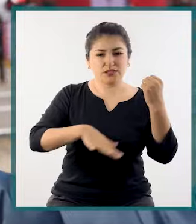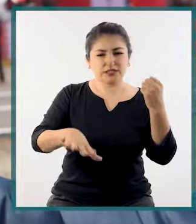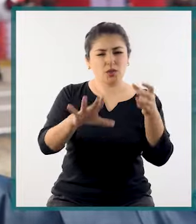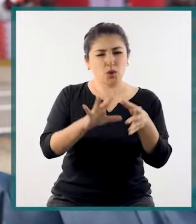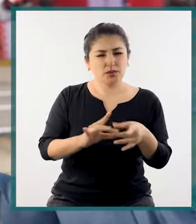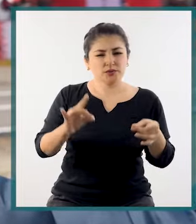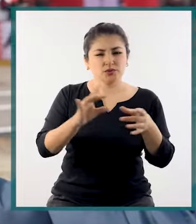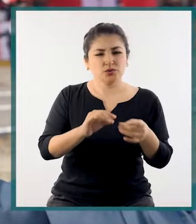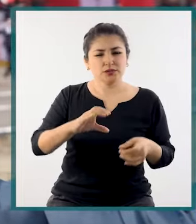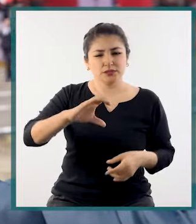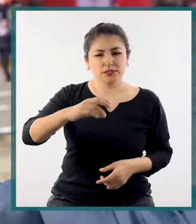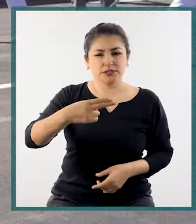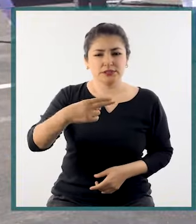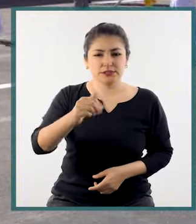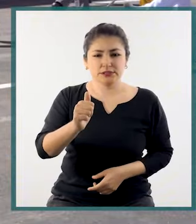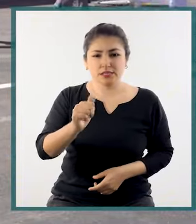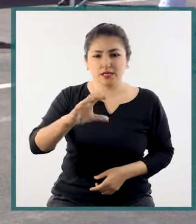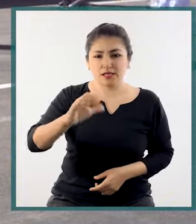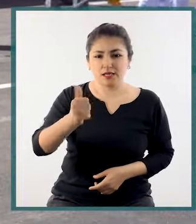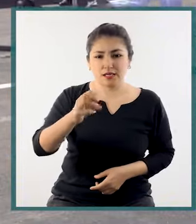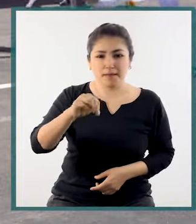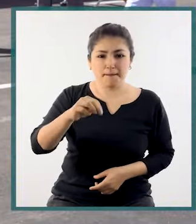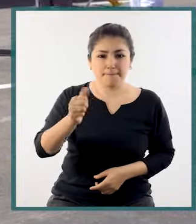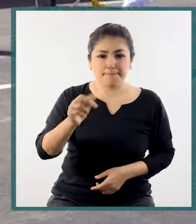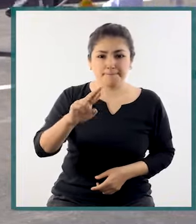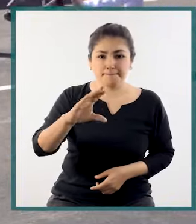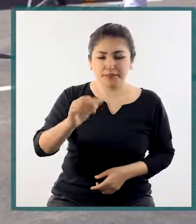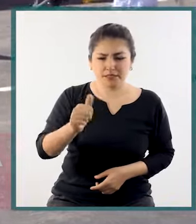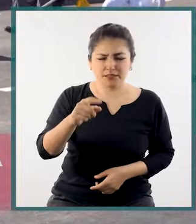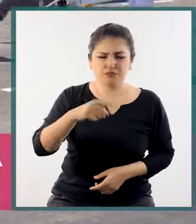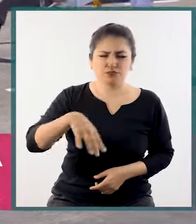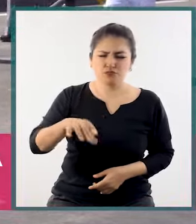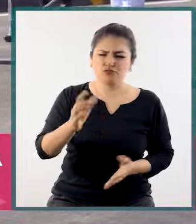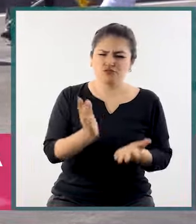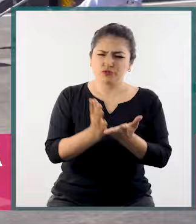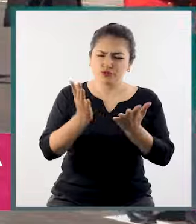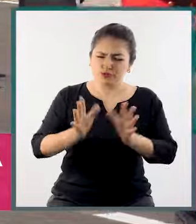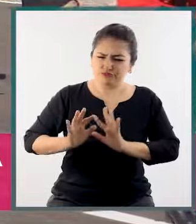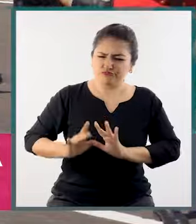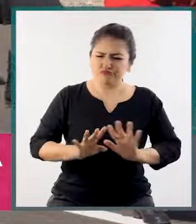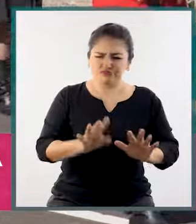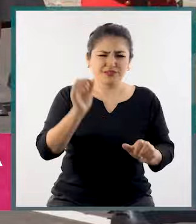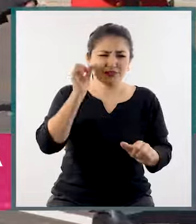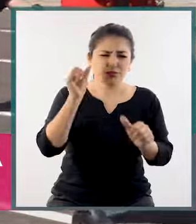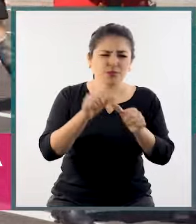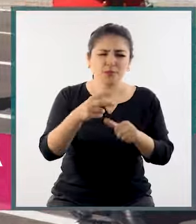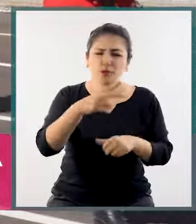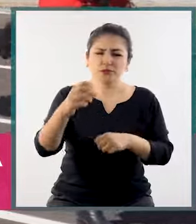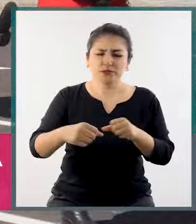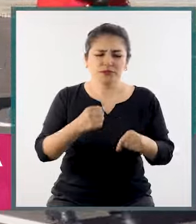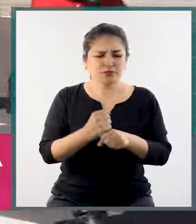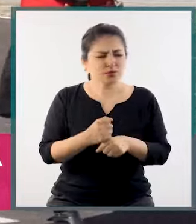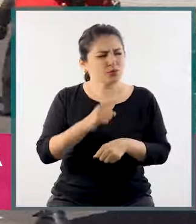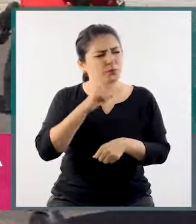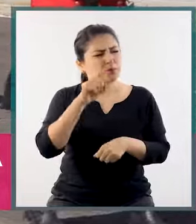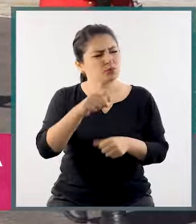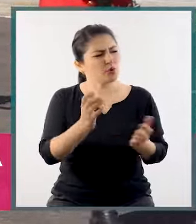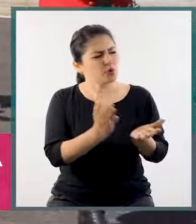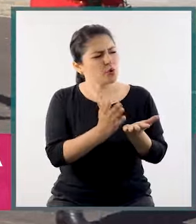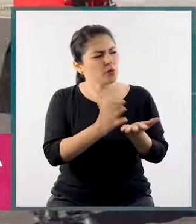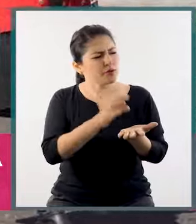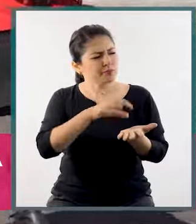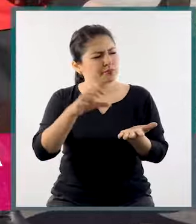el desfile cívico escolar, un evento muy muy importante y marcado en torno al bicentenario. Más o menos, ¿cuántas